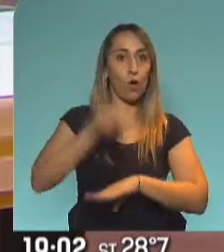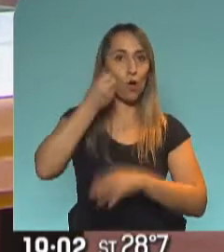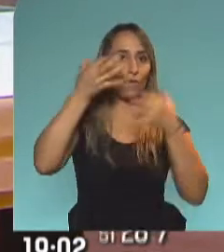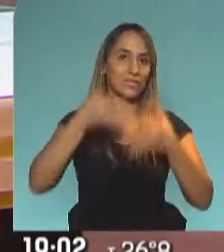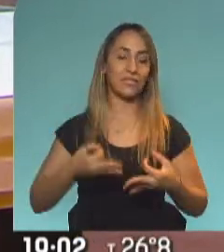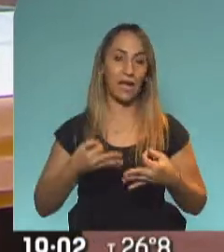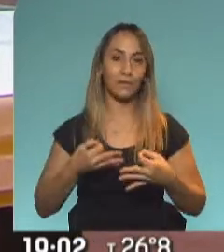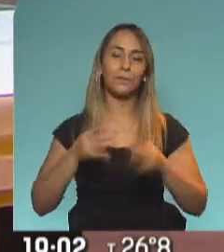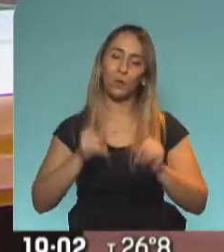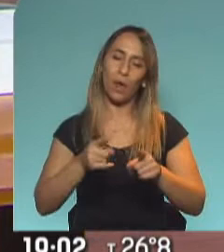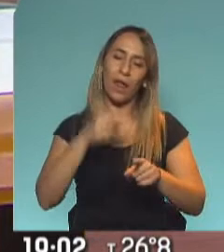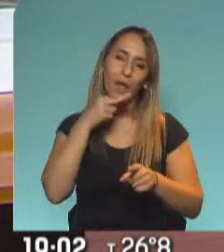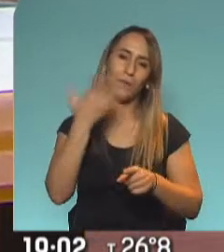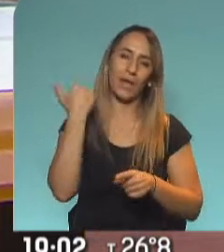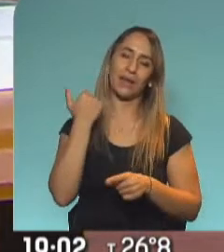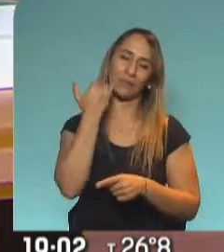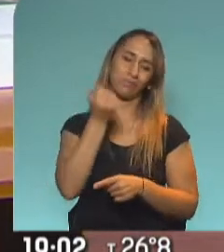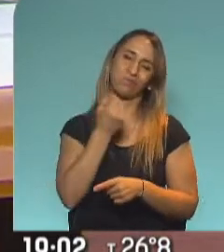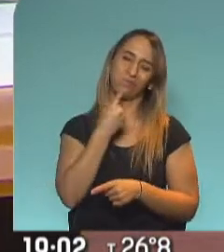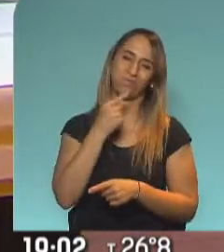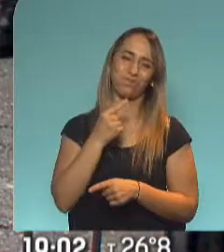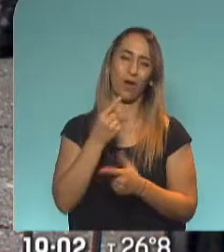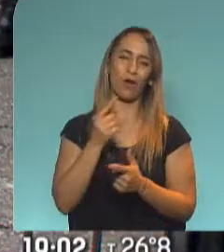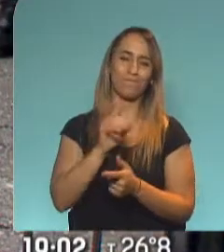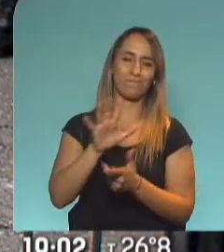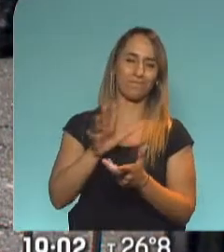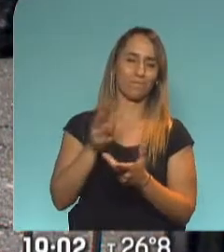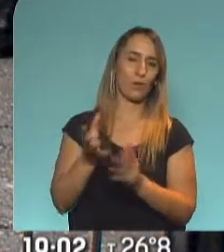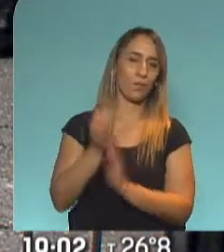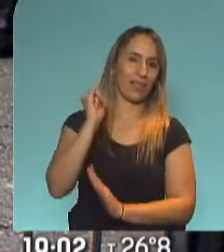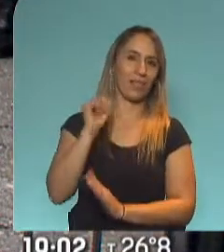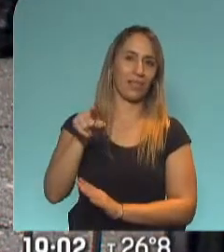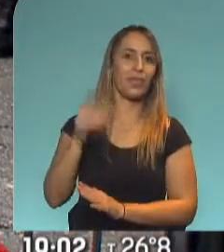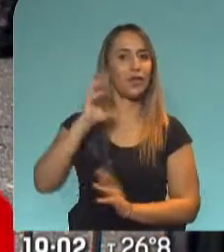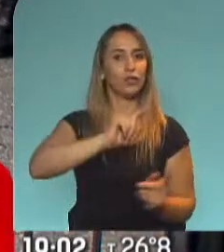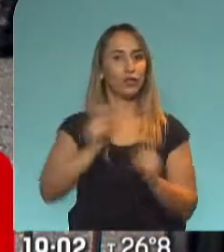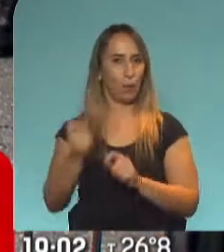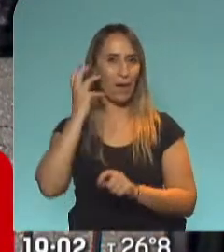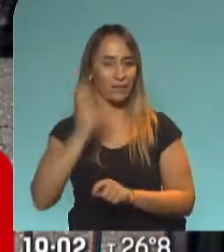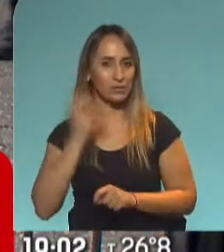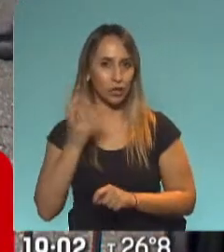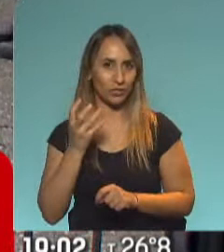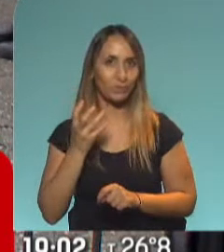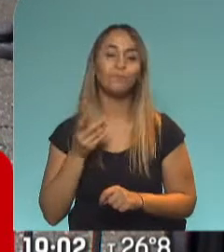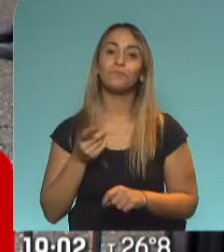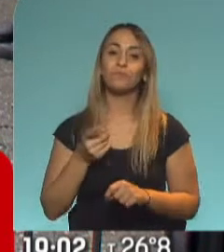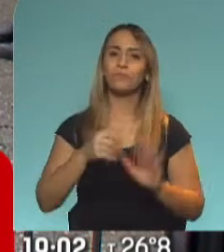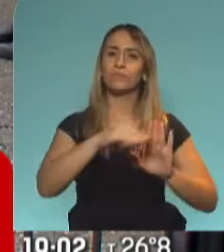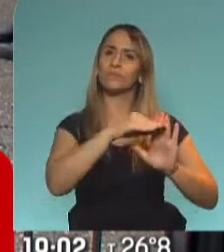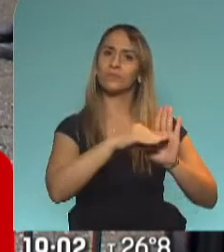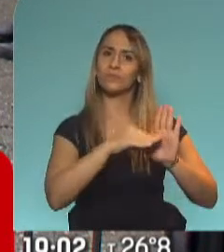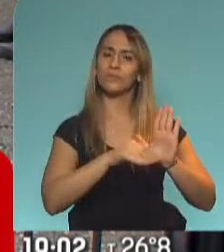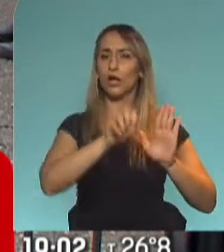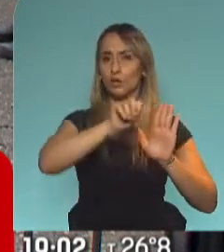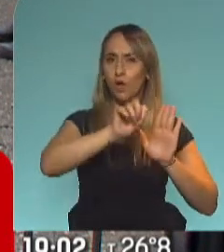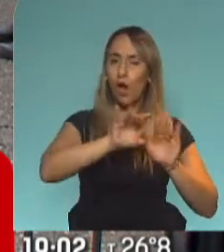sabía que era quien iba a reemplazar a Ginés González García. Aquí vamos a repasar los nombres, aquí vamos a contar